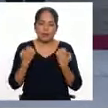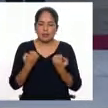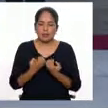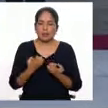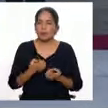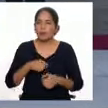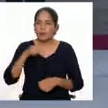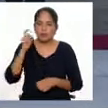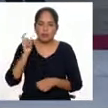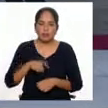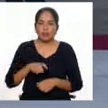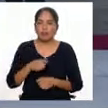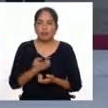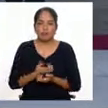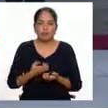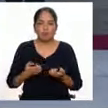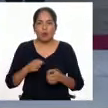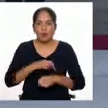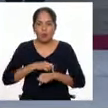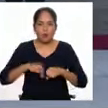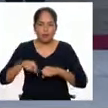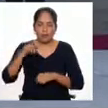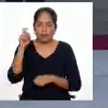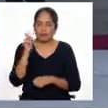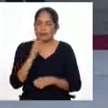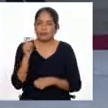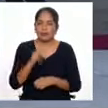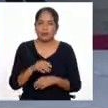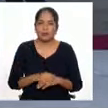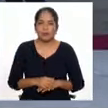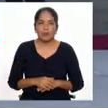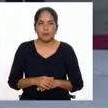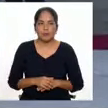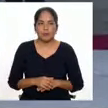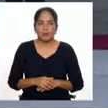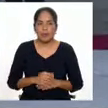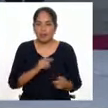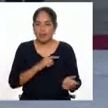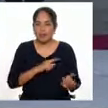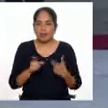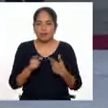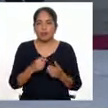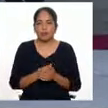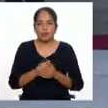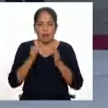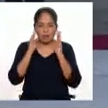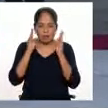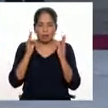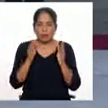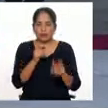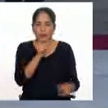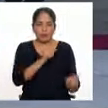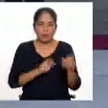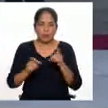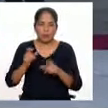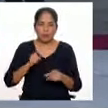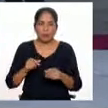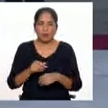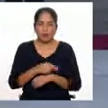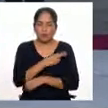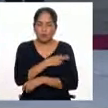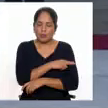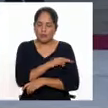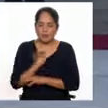porque cada uno de los centros de salud estratégicos están quedando totalmente equipadas, tal cual que usted puede apreciar, al hospital de